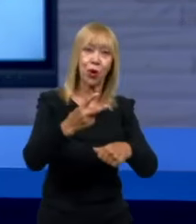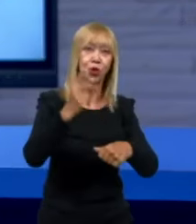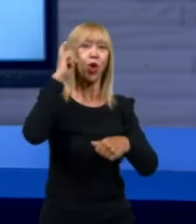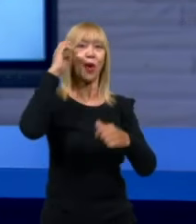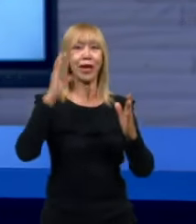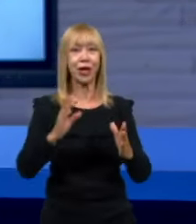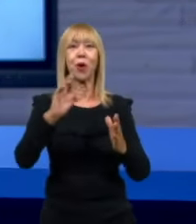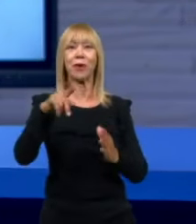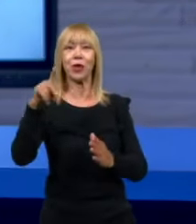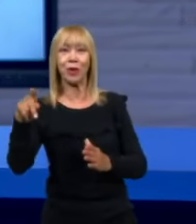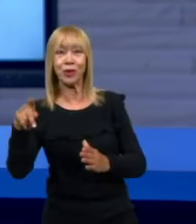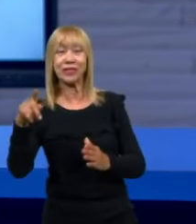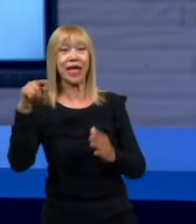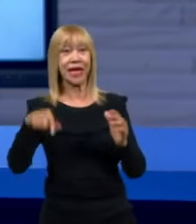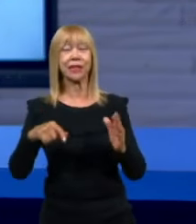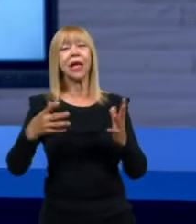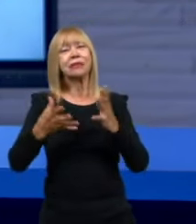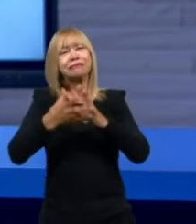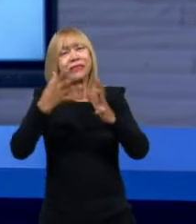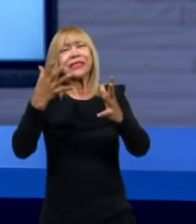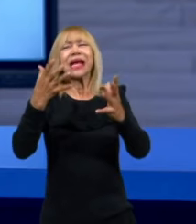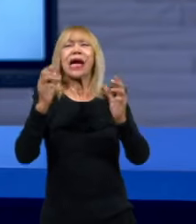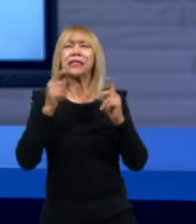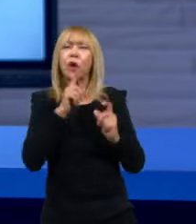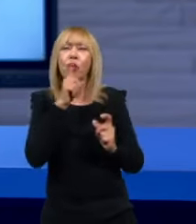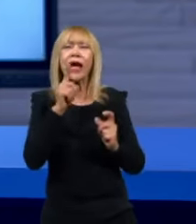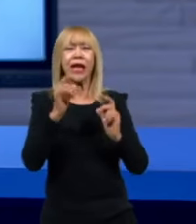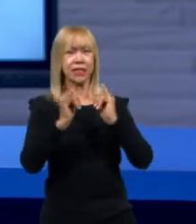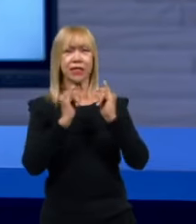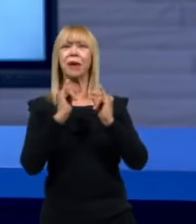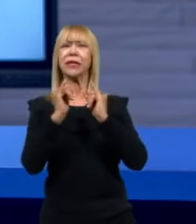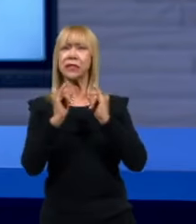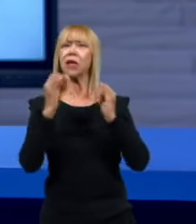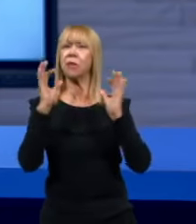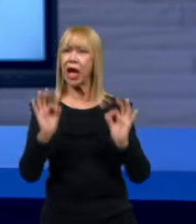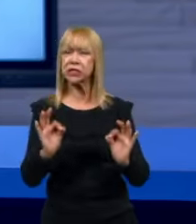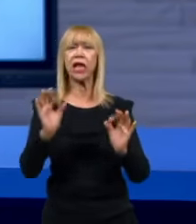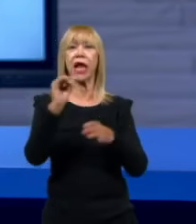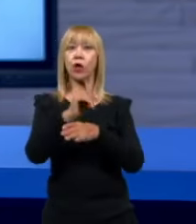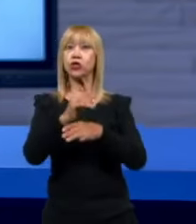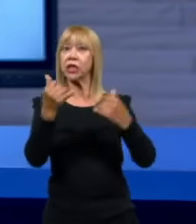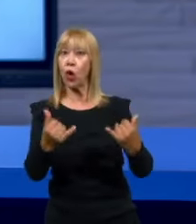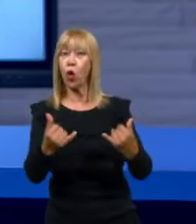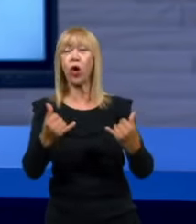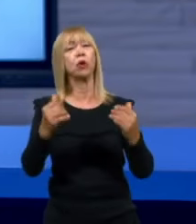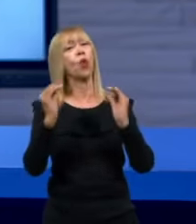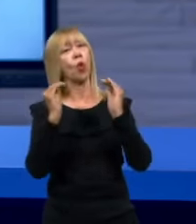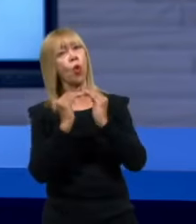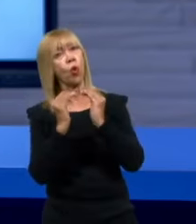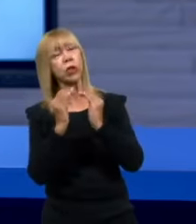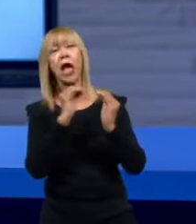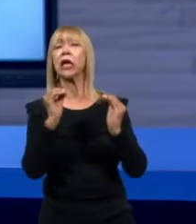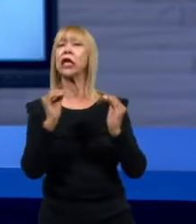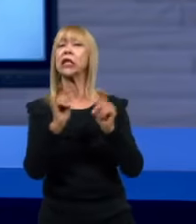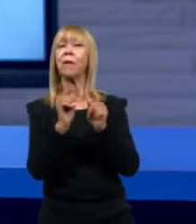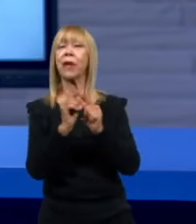Pedro Pierluisi. Esta transparencia asegura que las entrevistas se van a llevar a cabo en la noche de hoy de manera justa y sobre